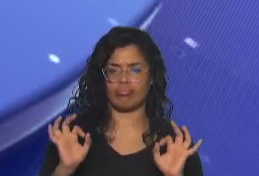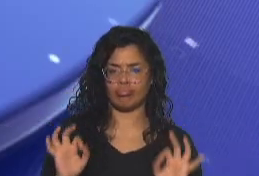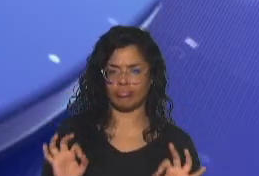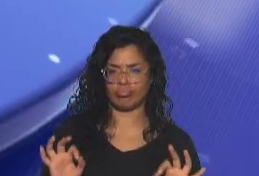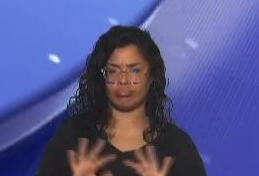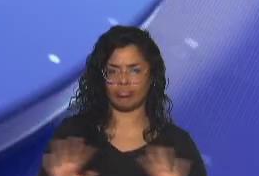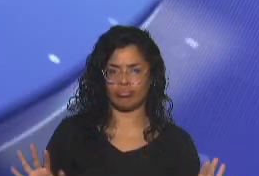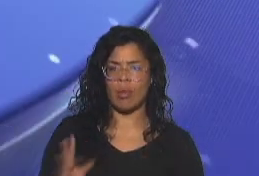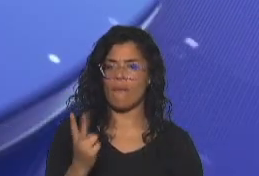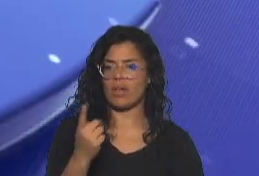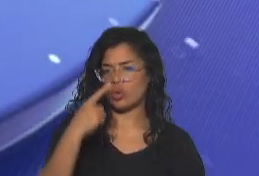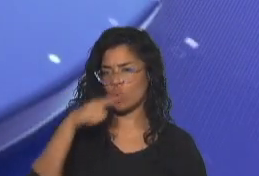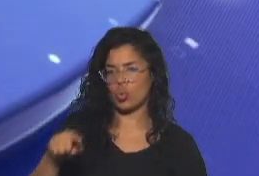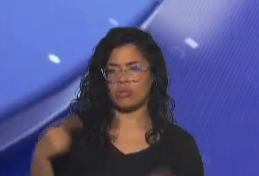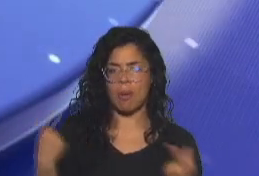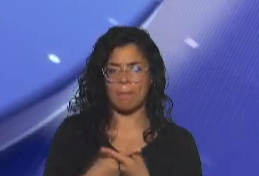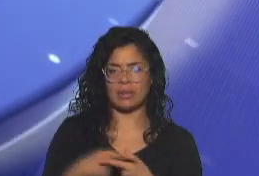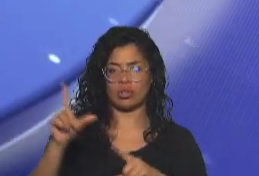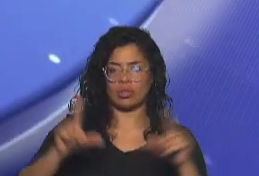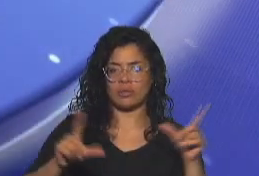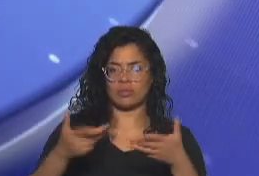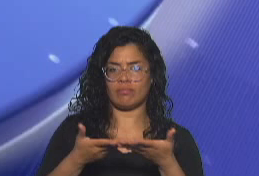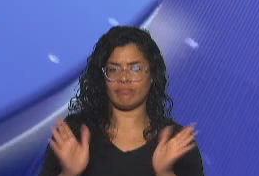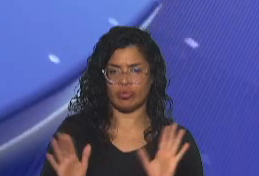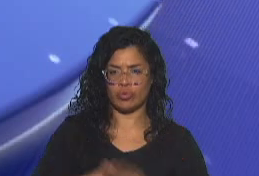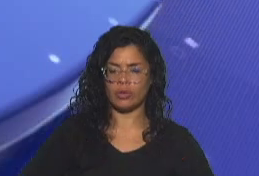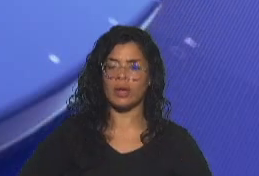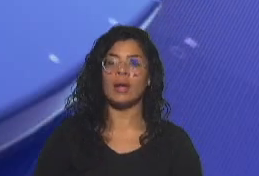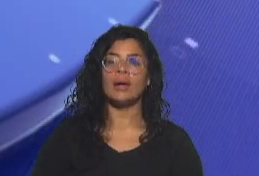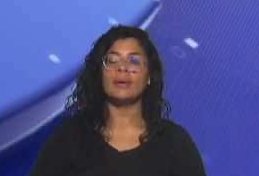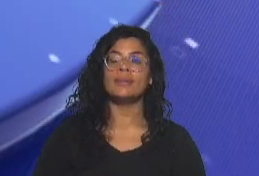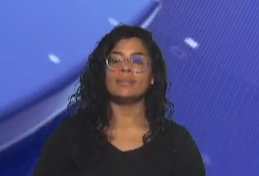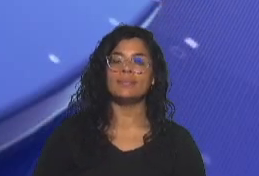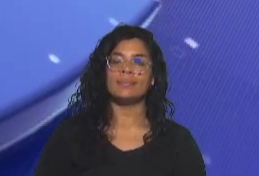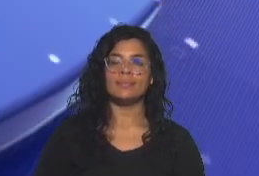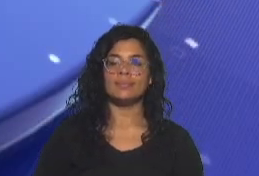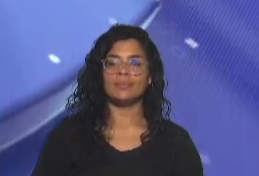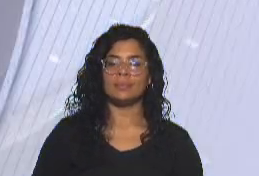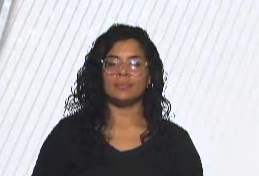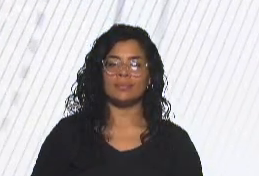a las 21 en nuestra pantalla, desde Tucumán Atlético, enfrenta a Tigre.